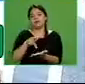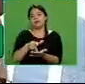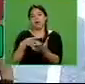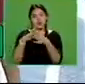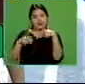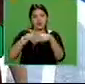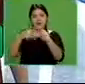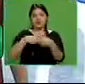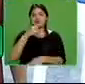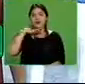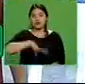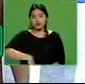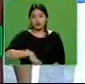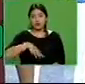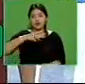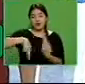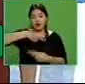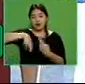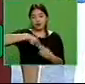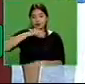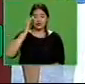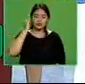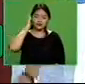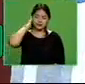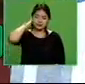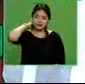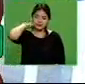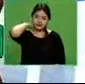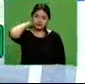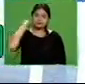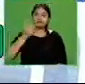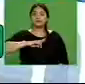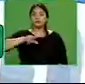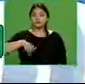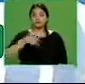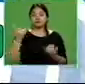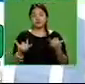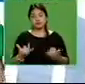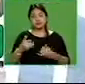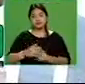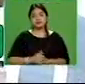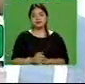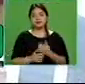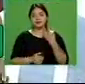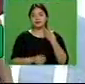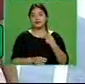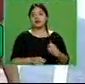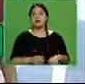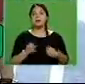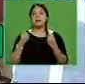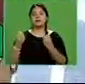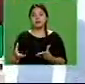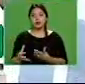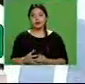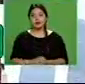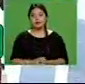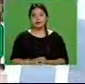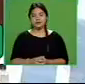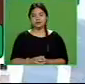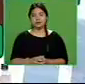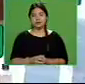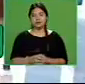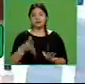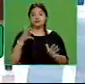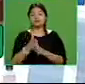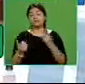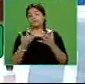los procesos históricos y de la revolución. Nosotros estamos hoy aquí para entregar, dentro del marco